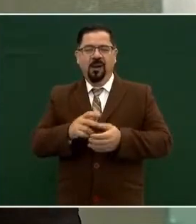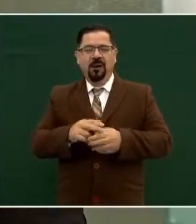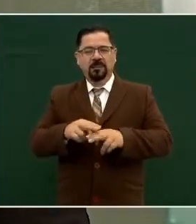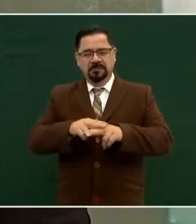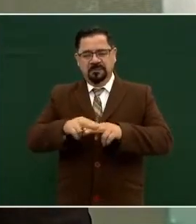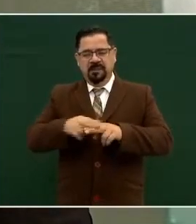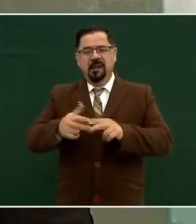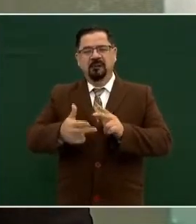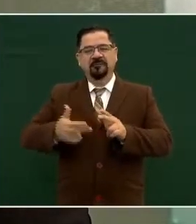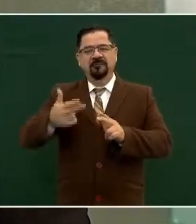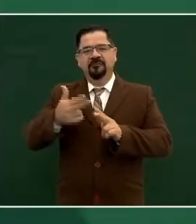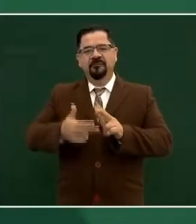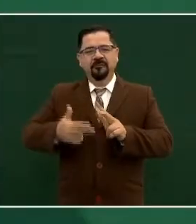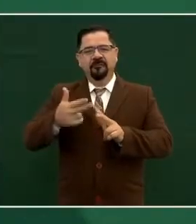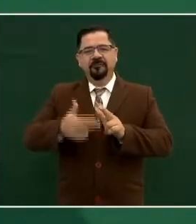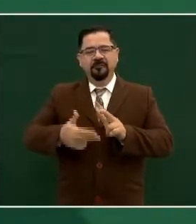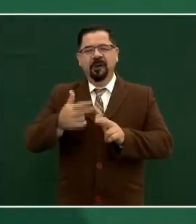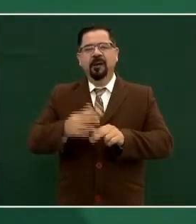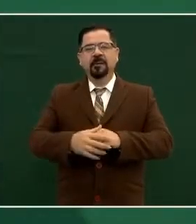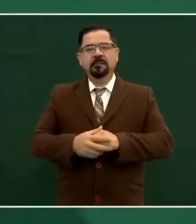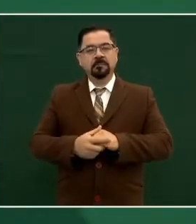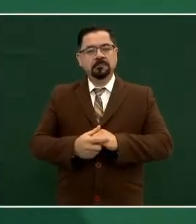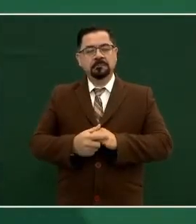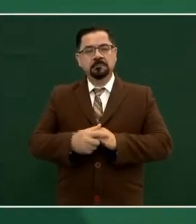los ferrocarriles de México.